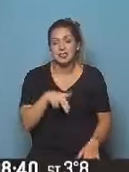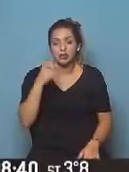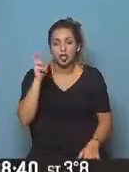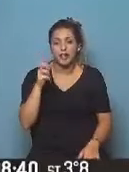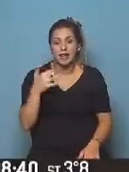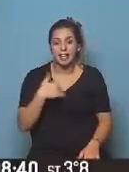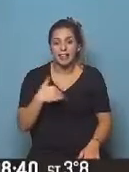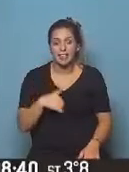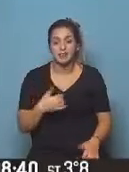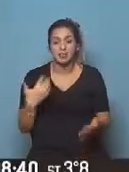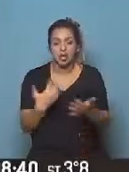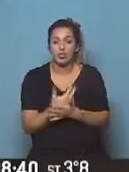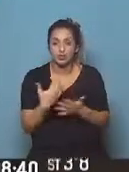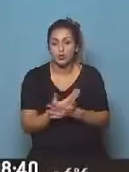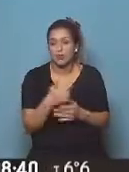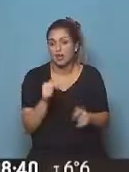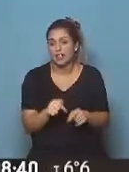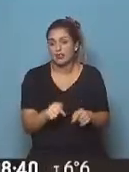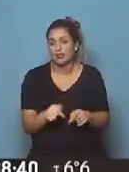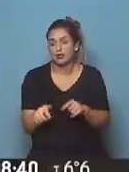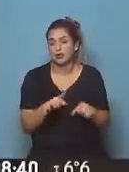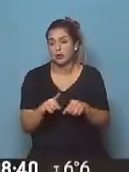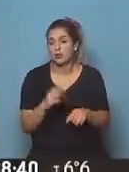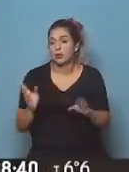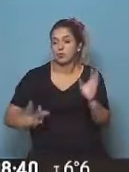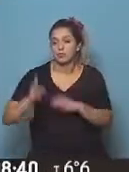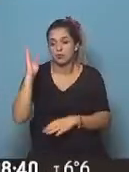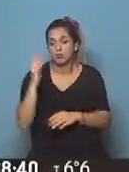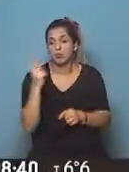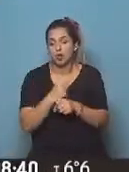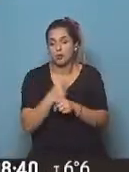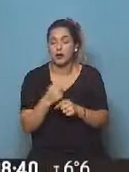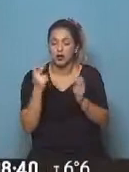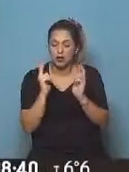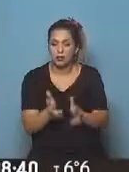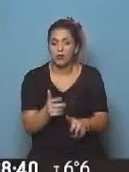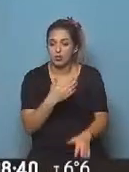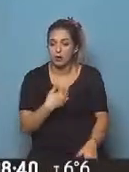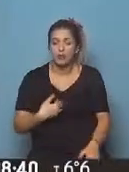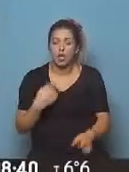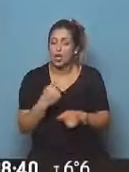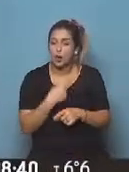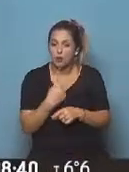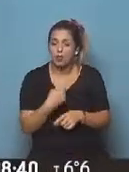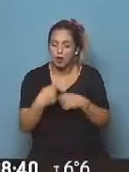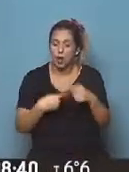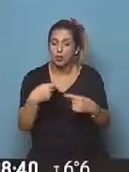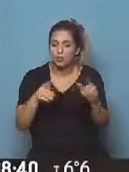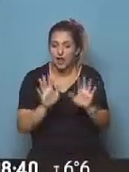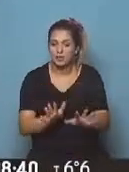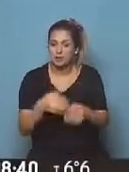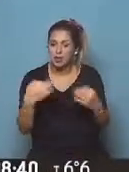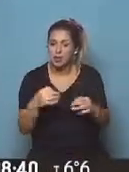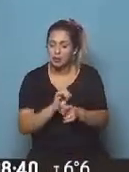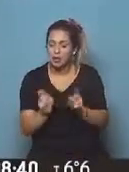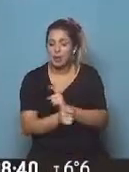vive esta tendencia alcista la primera corrida cambiaria fue la que le marcó al gobierno que no podía seguir de esta manera en ese